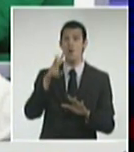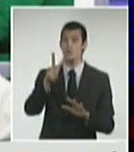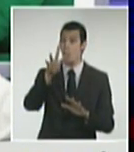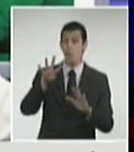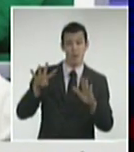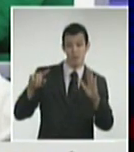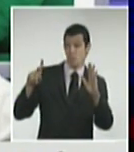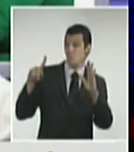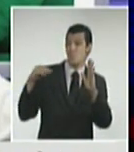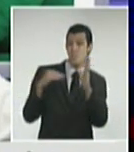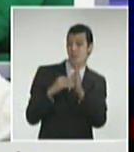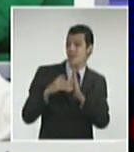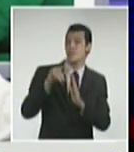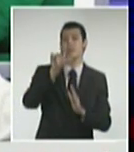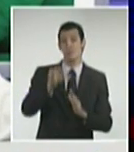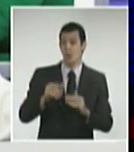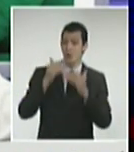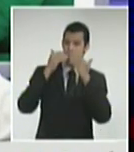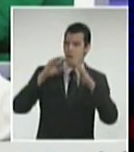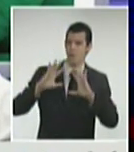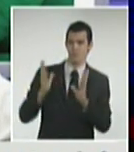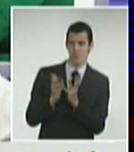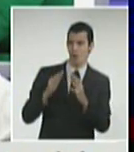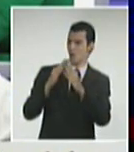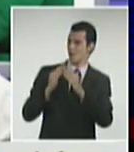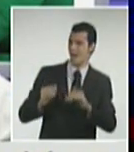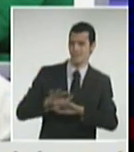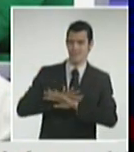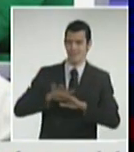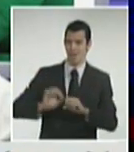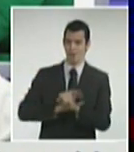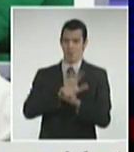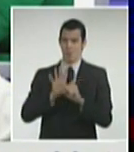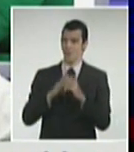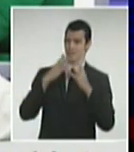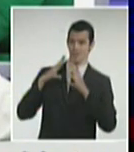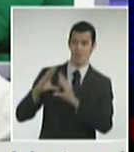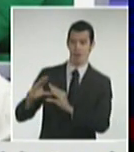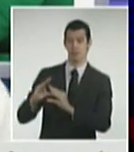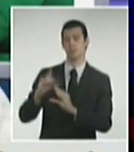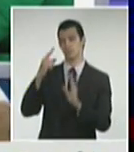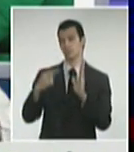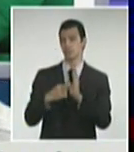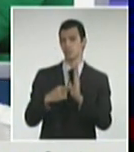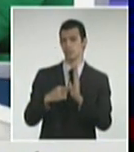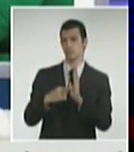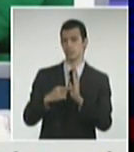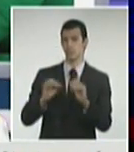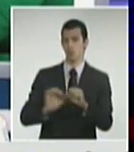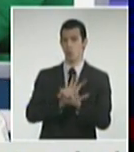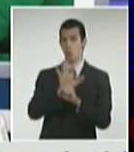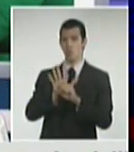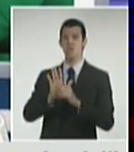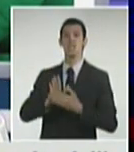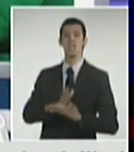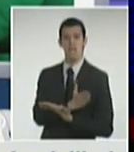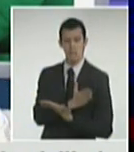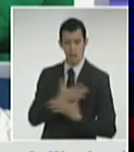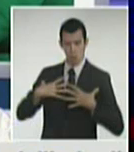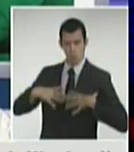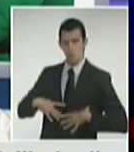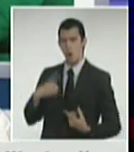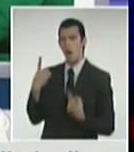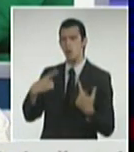siempre o generalmente esta enfermedad deja un grupo de secuelas que hay que seguir en su